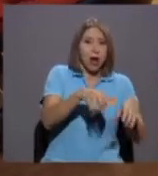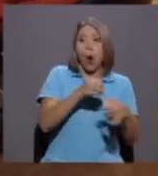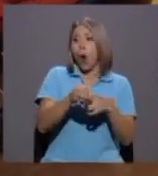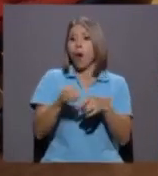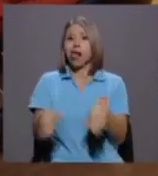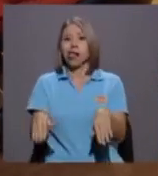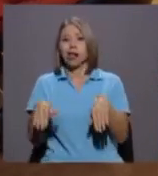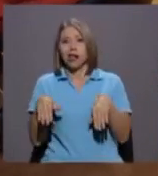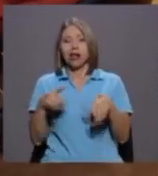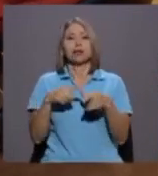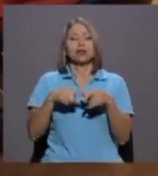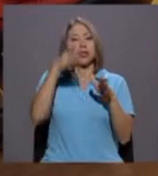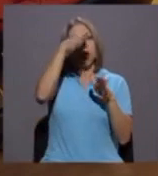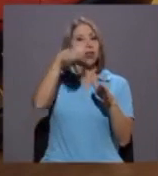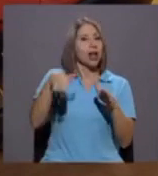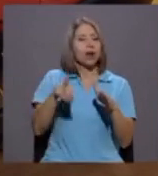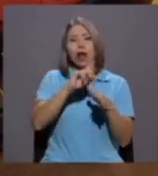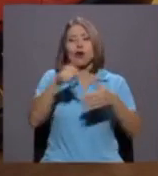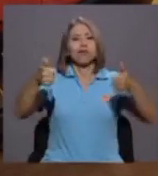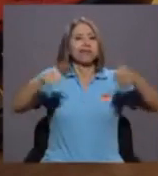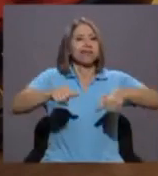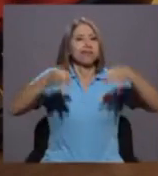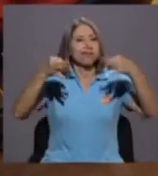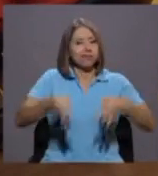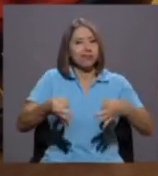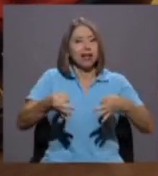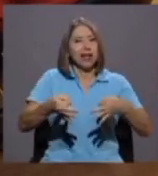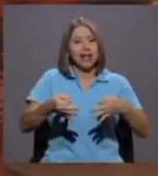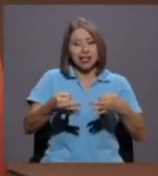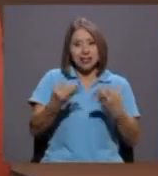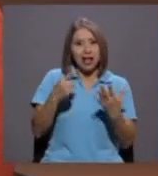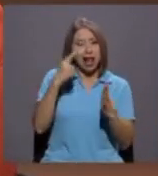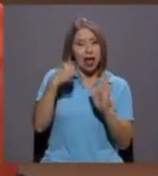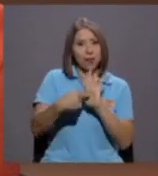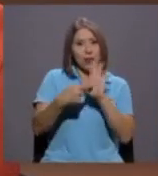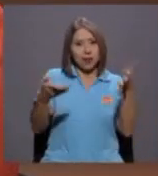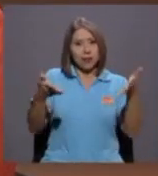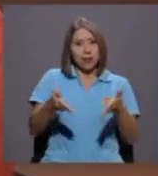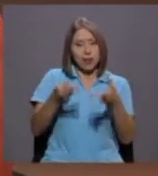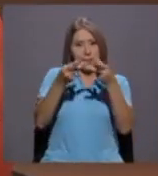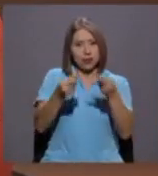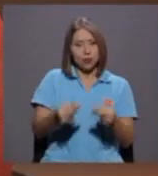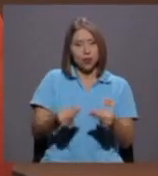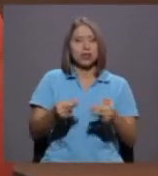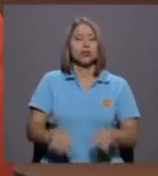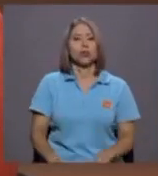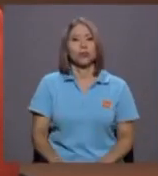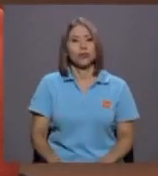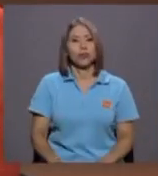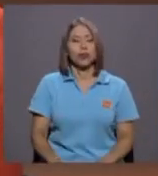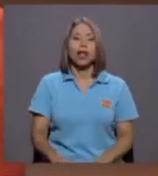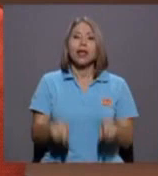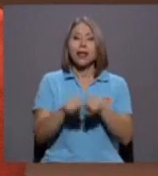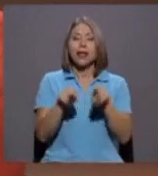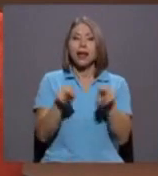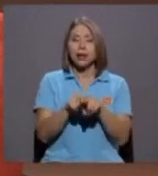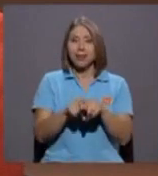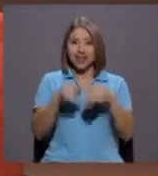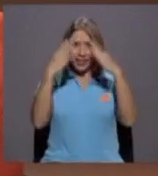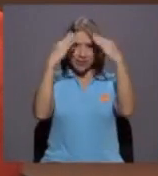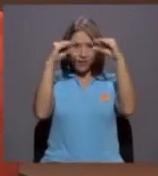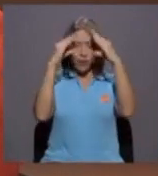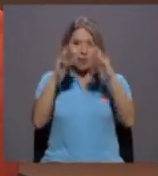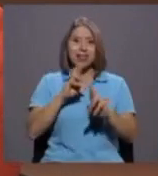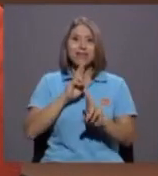avale positivamente la liquidación del presupuesto. Luego, en el informe de los